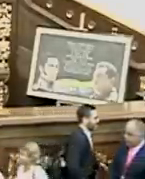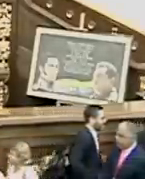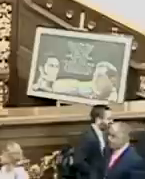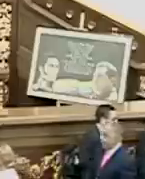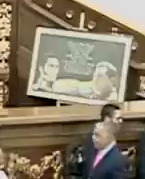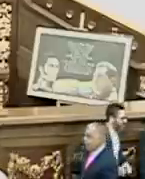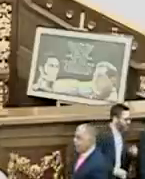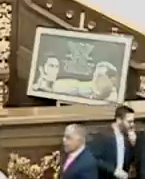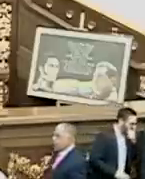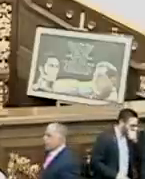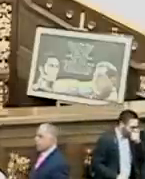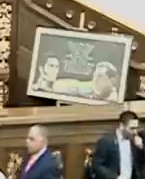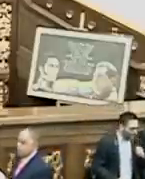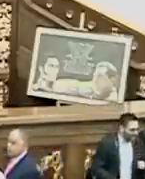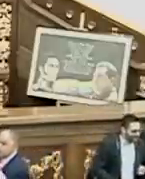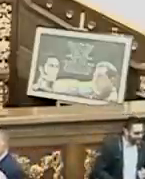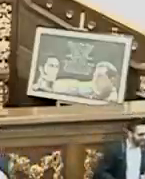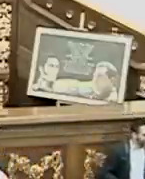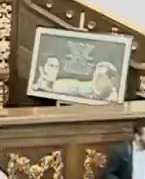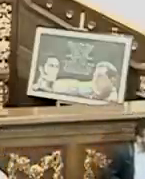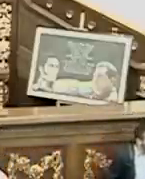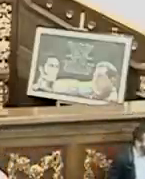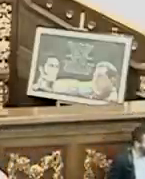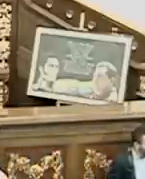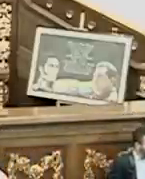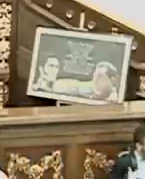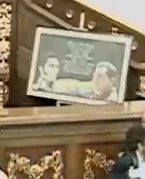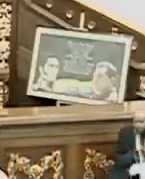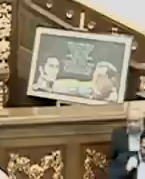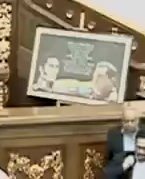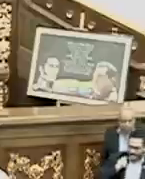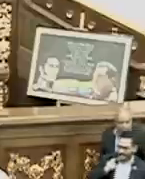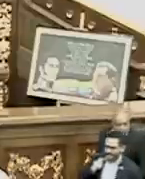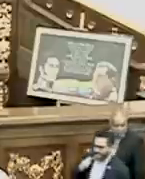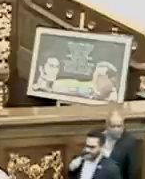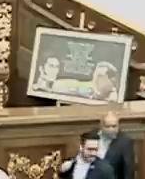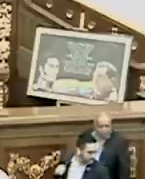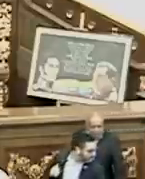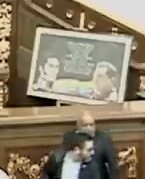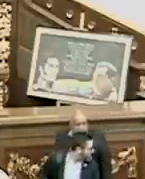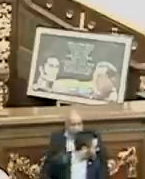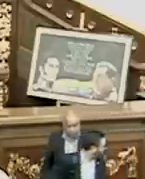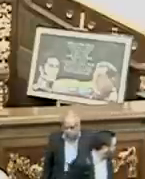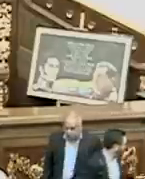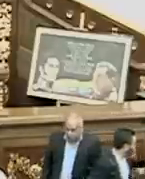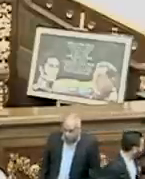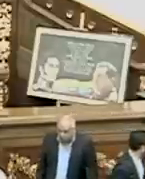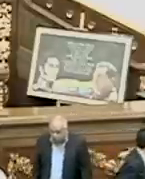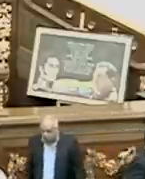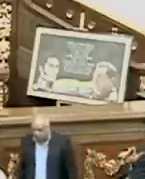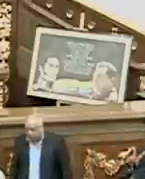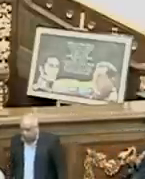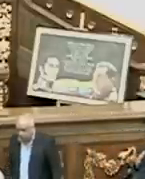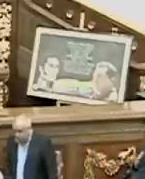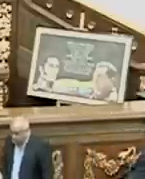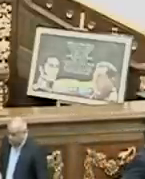todos a mantenerse en nuestra sintonía, no sin antes recordarles que la información parlamentaria de primera mano la consigue por acá,